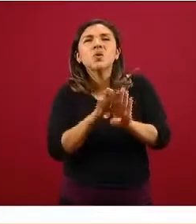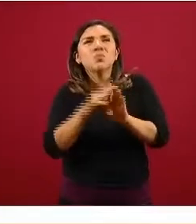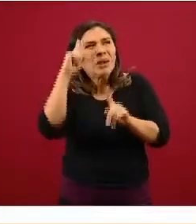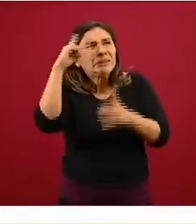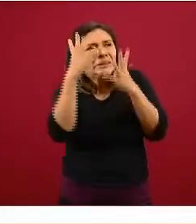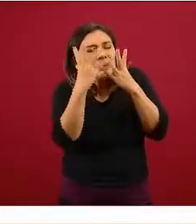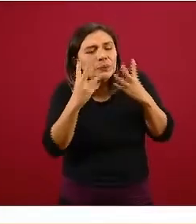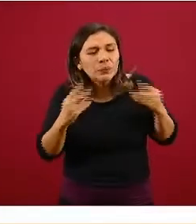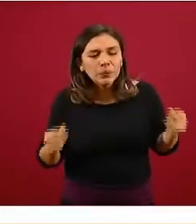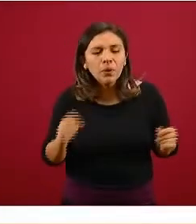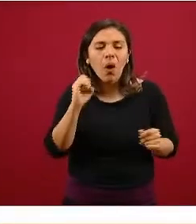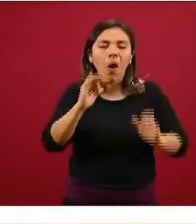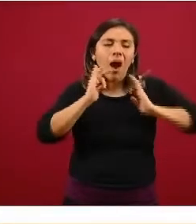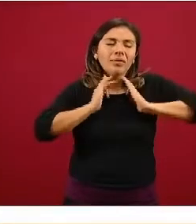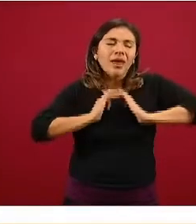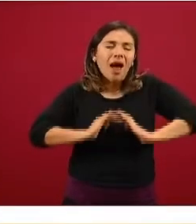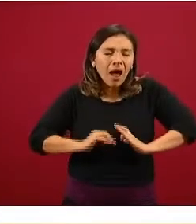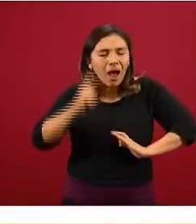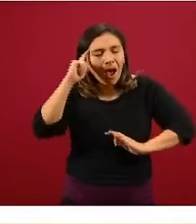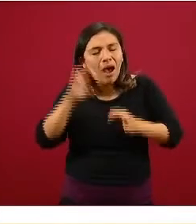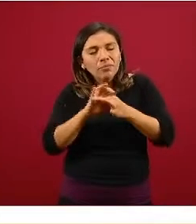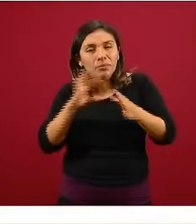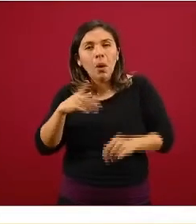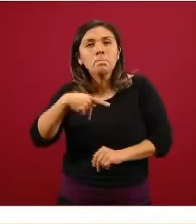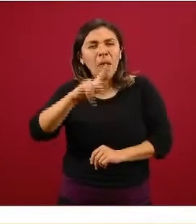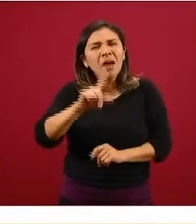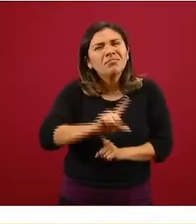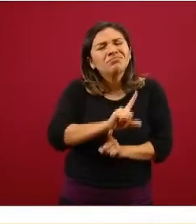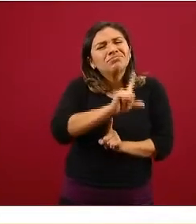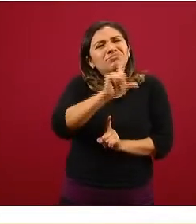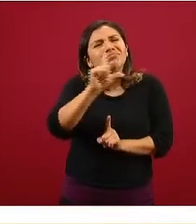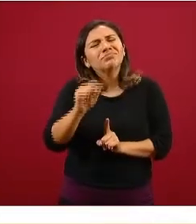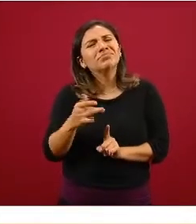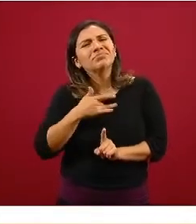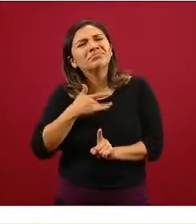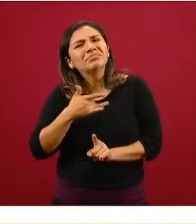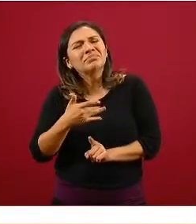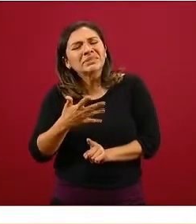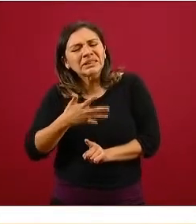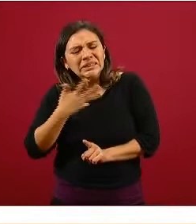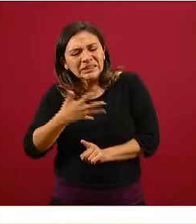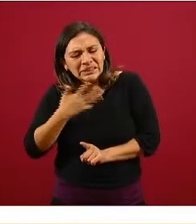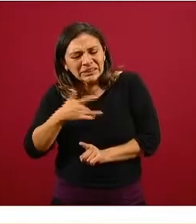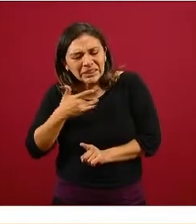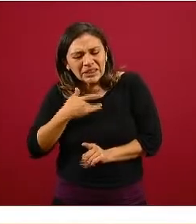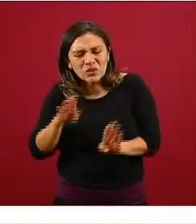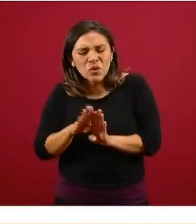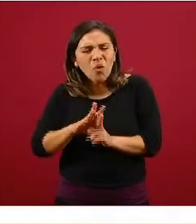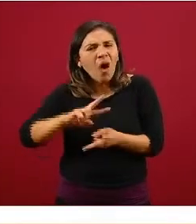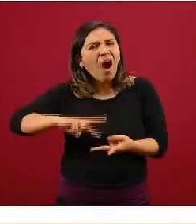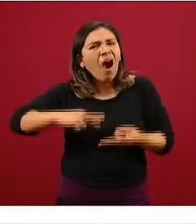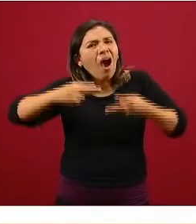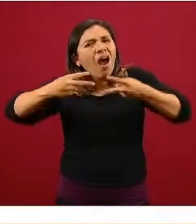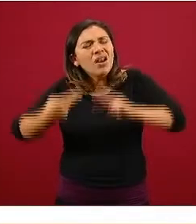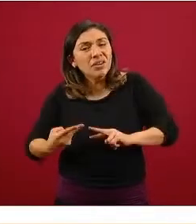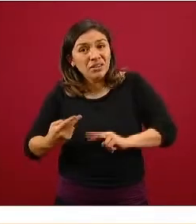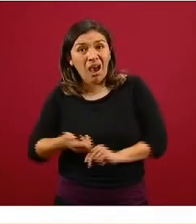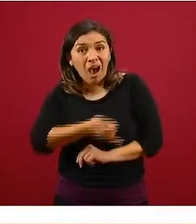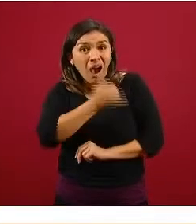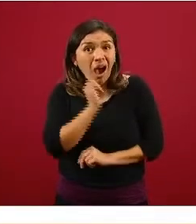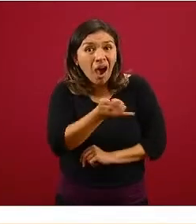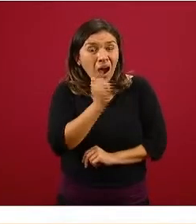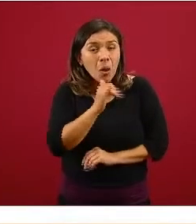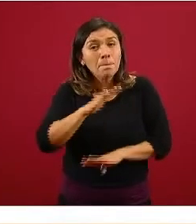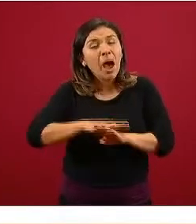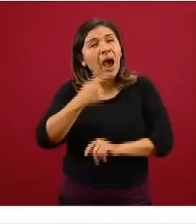menos estresadas, un poco más tranquilas, pero a mediano plazo van a obtener exactamente el efecto contrario. El alcohol, sobre